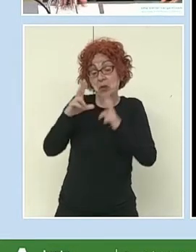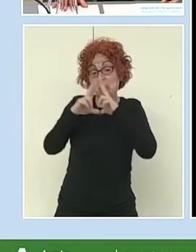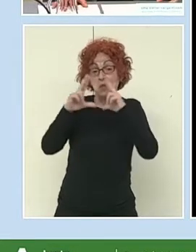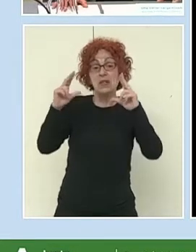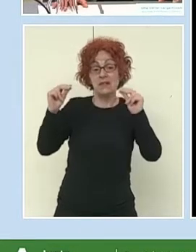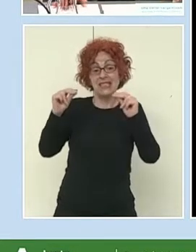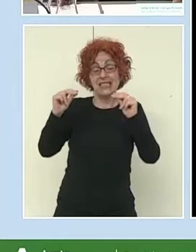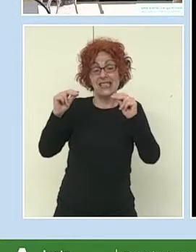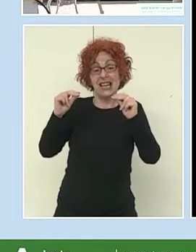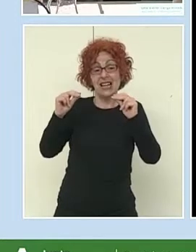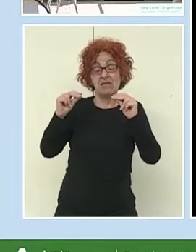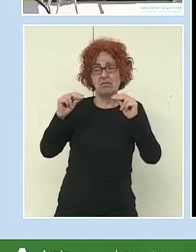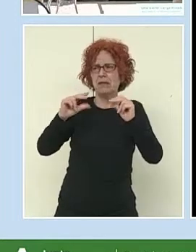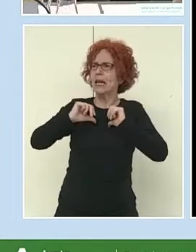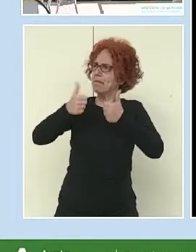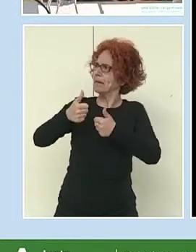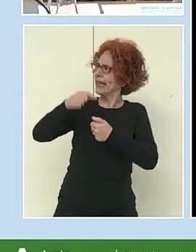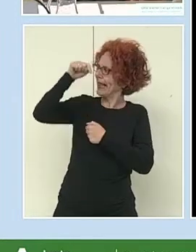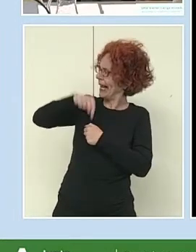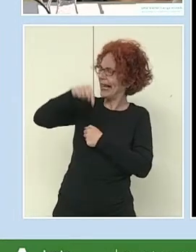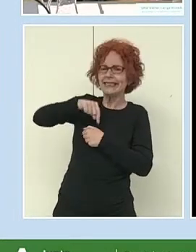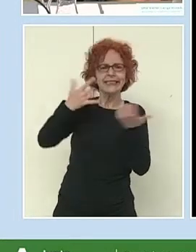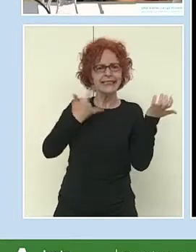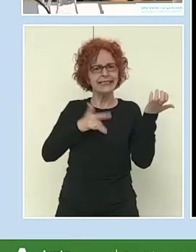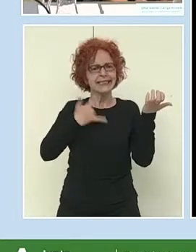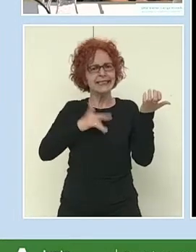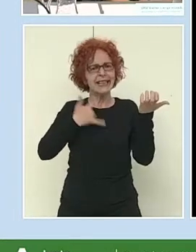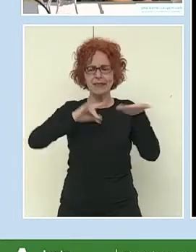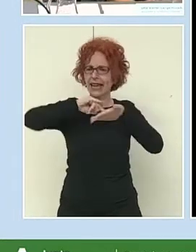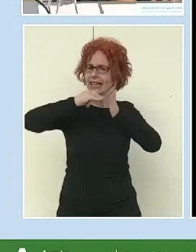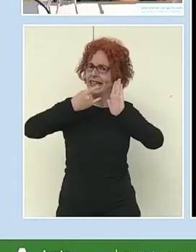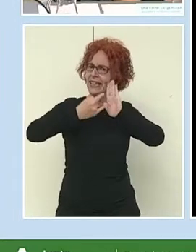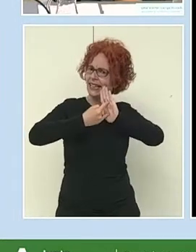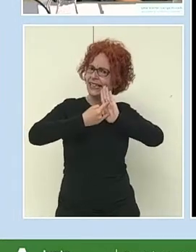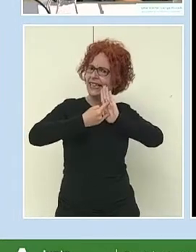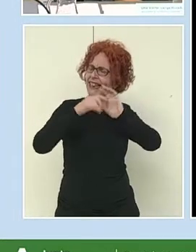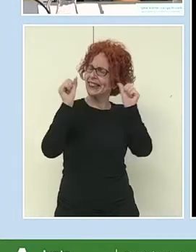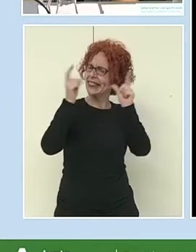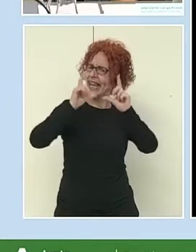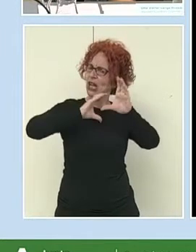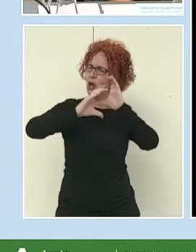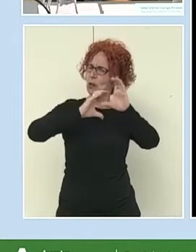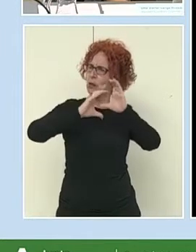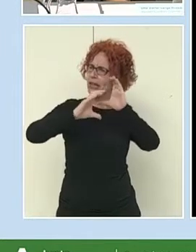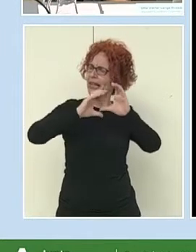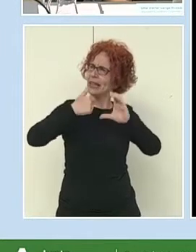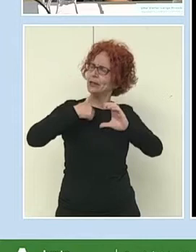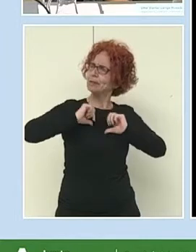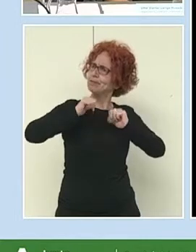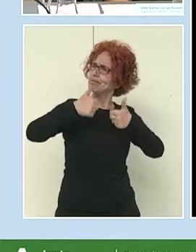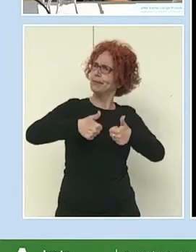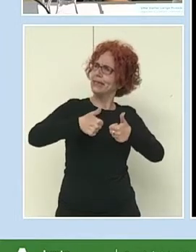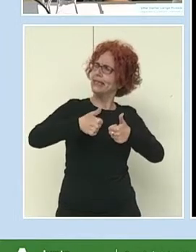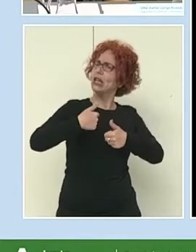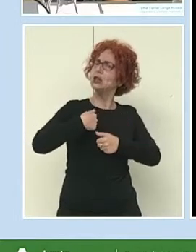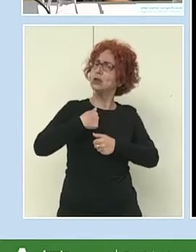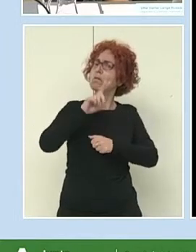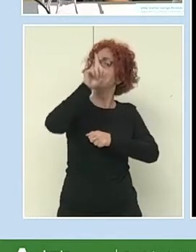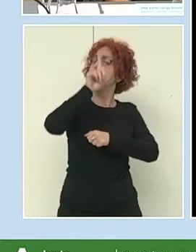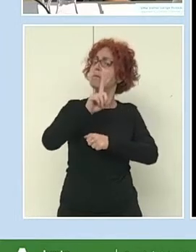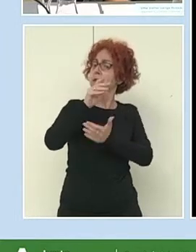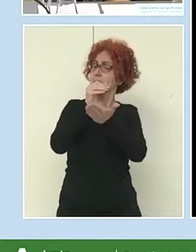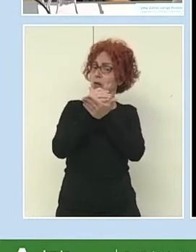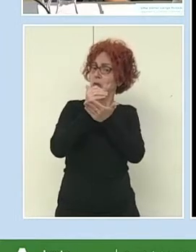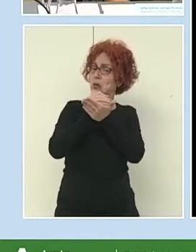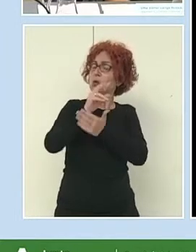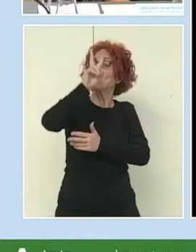de Ingeniería de aquí de Sevilla, porque yo empecé estudiando aquí en Sevilla y cursé durante 2 años la